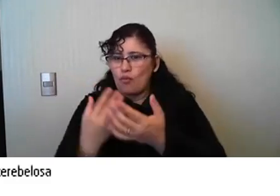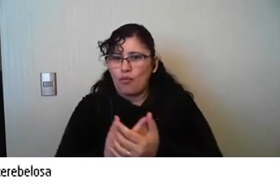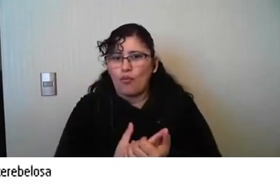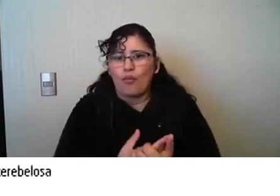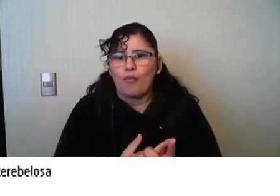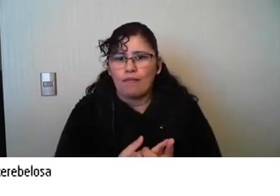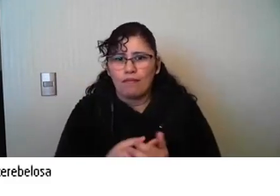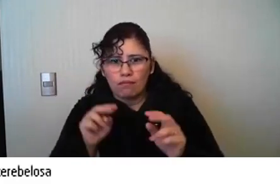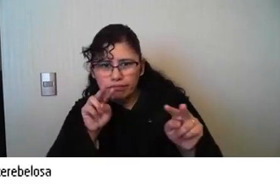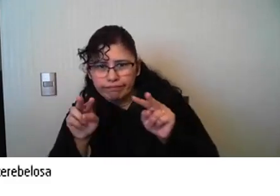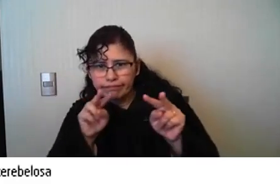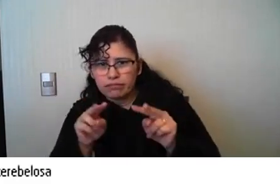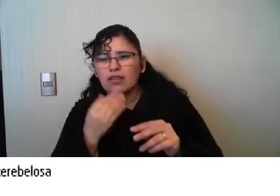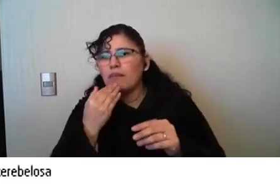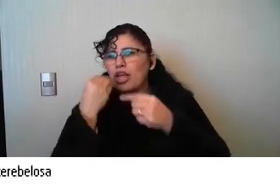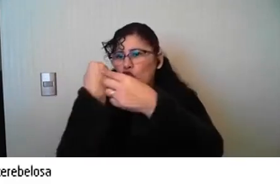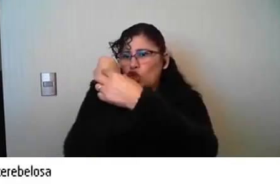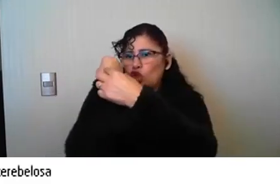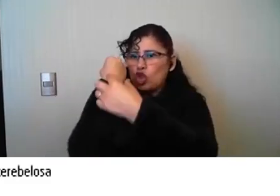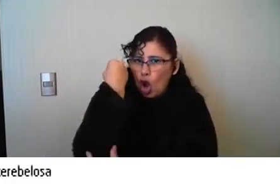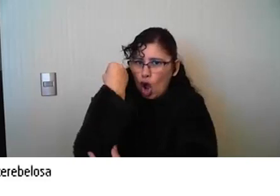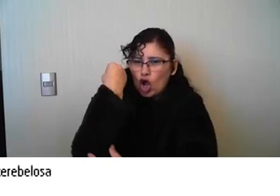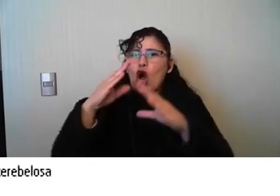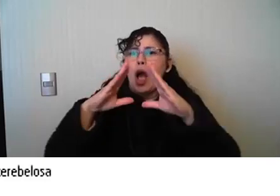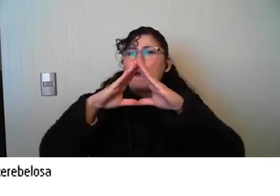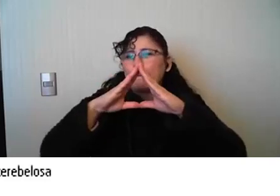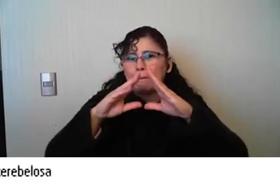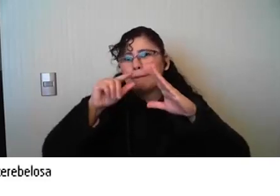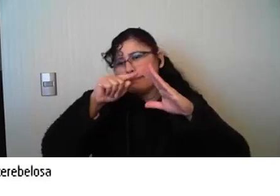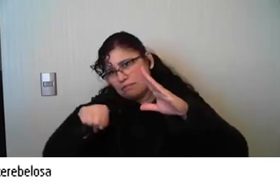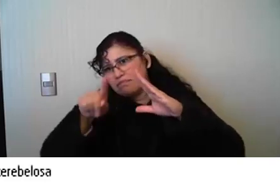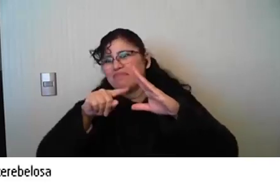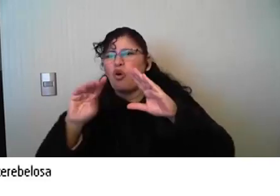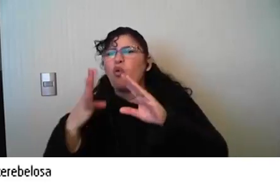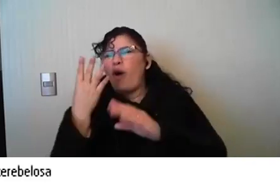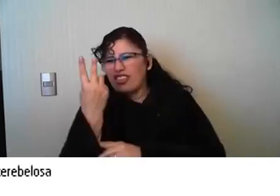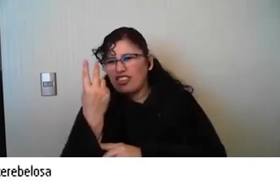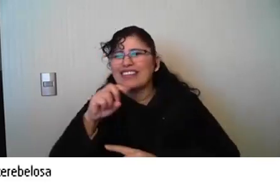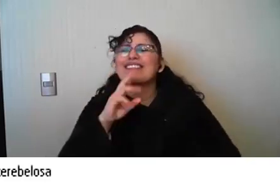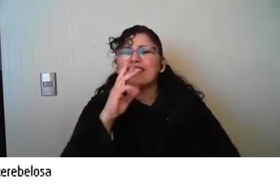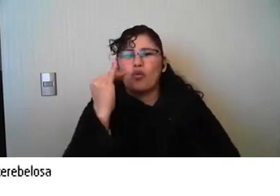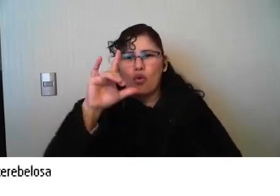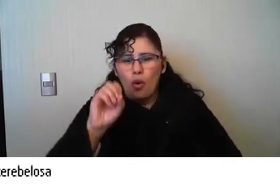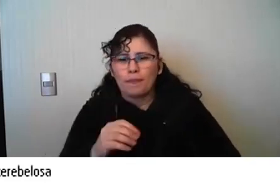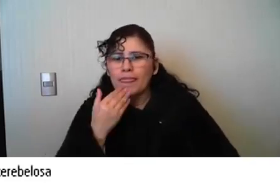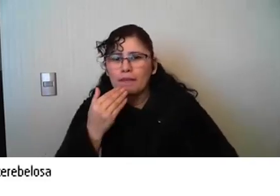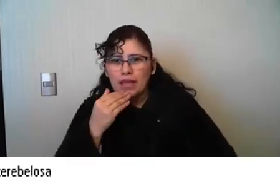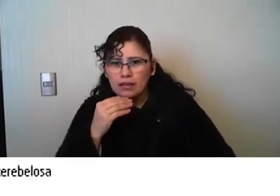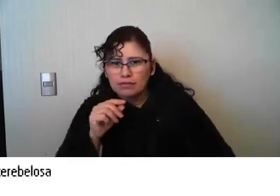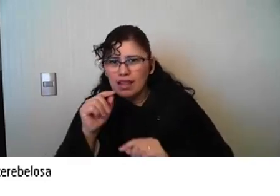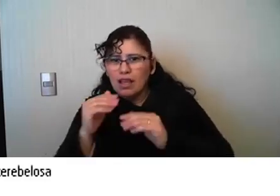bueno, el tronco, como le había dicho, completo, el piso del cuarto ventrículo. Aquí están los pedúnculos cerebelosos superior e inferior.